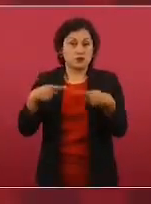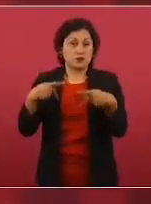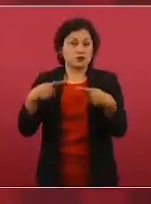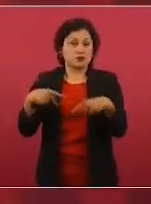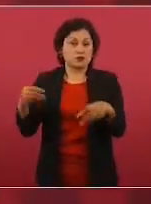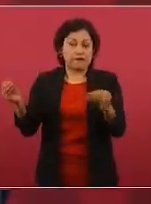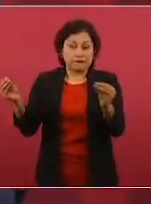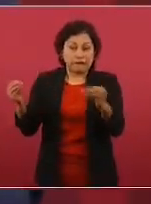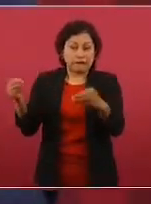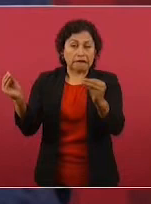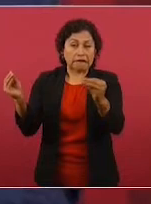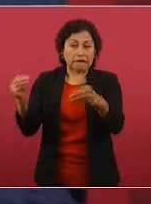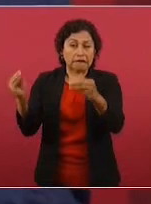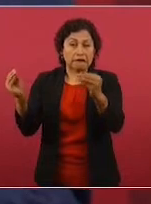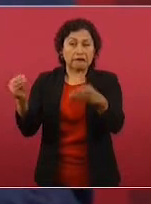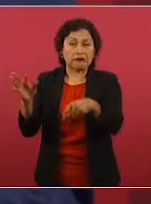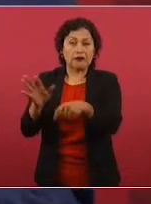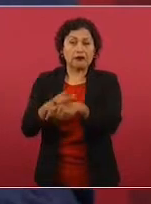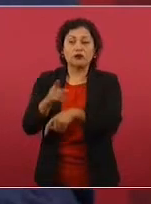dinero